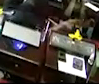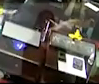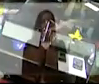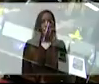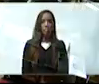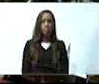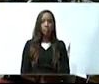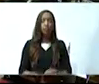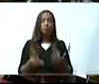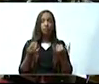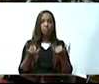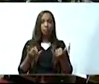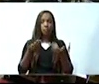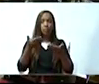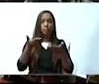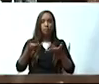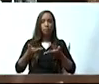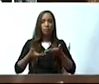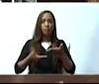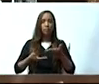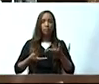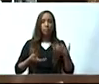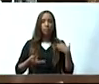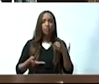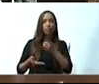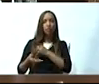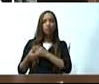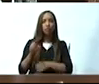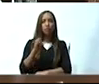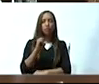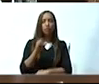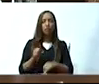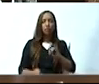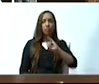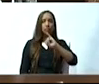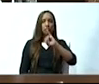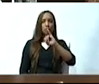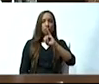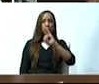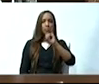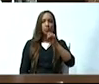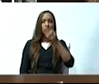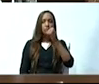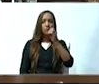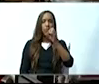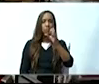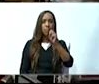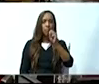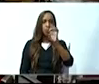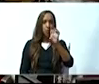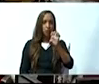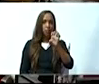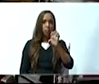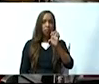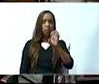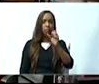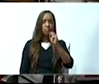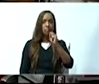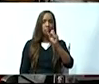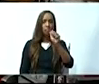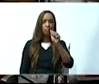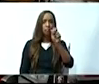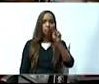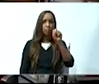El diputado José Santana, pido a los señores diputados a ver si nos podemos mantener aquí durante